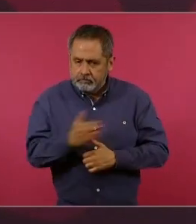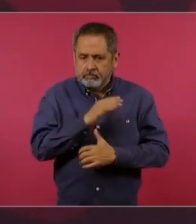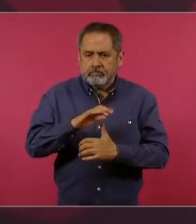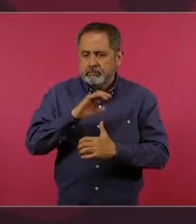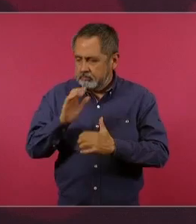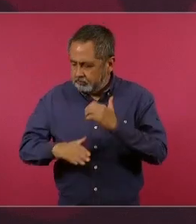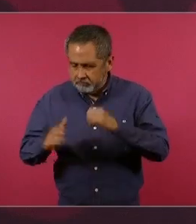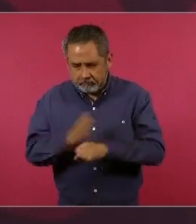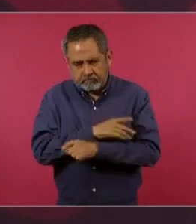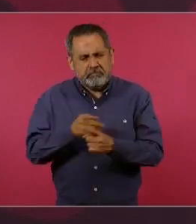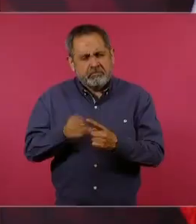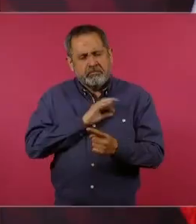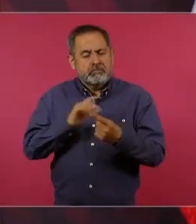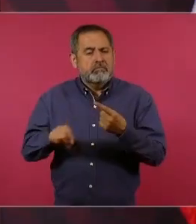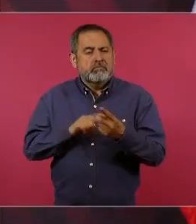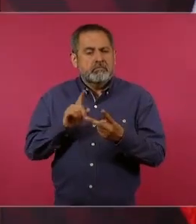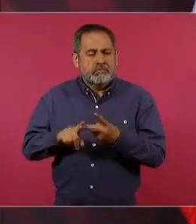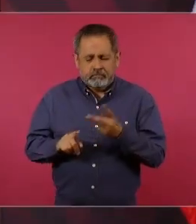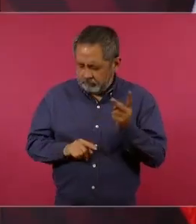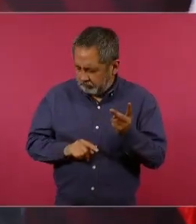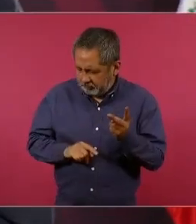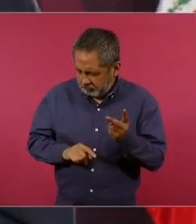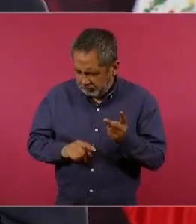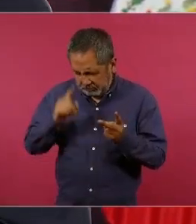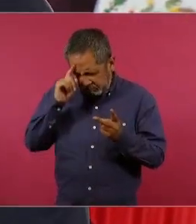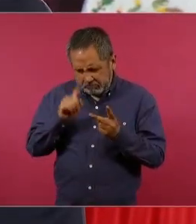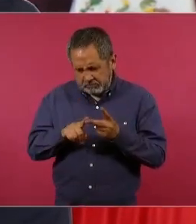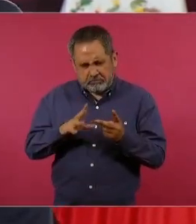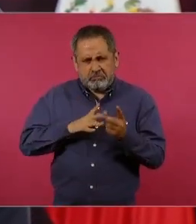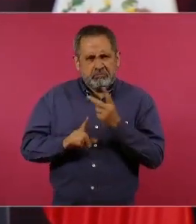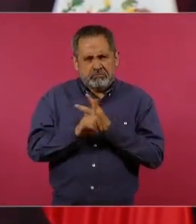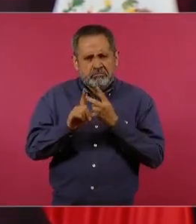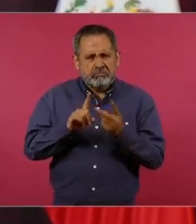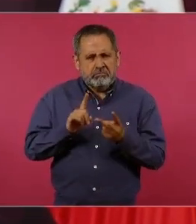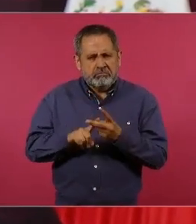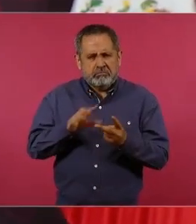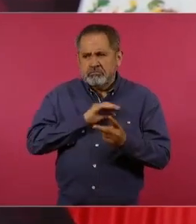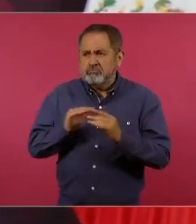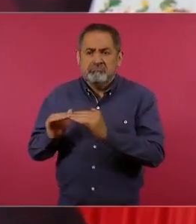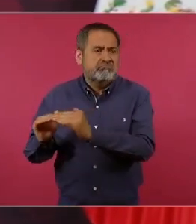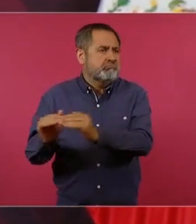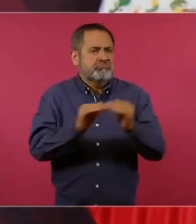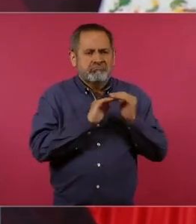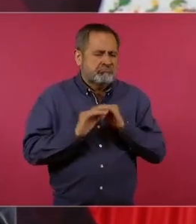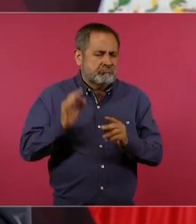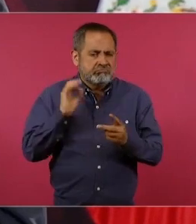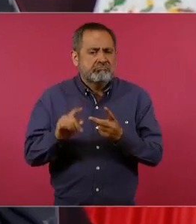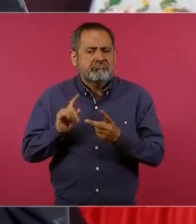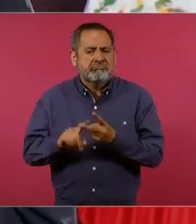Propone, no veo ningún problema y se puede lograr hasta consenso,